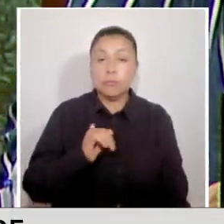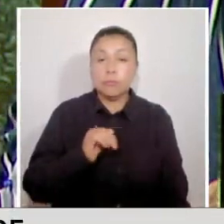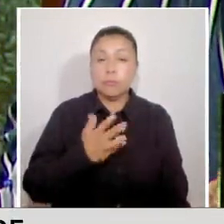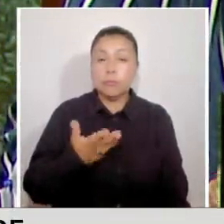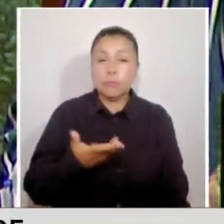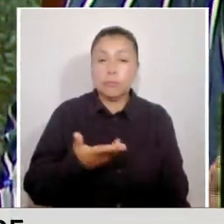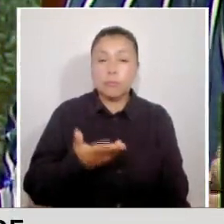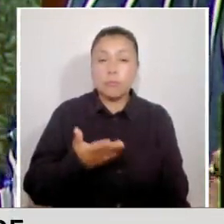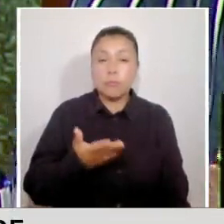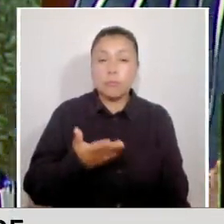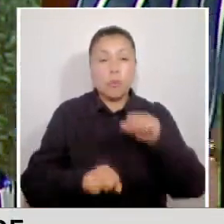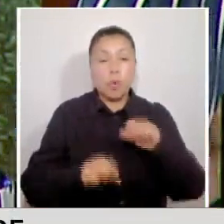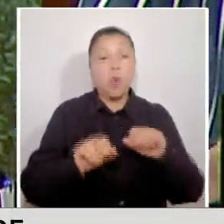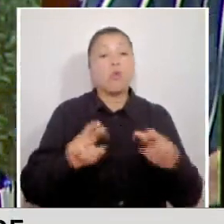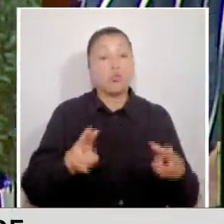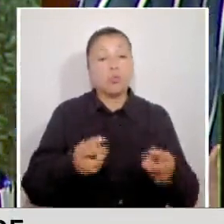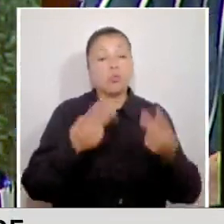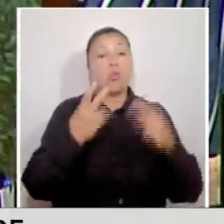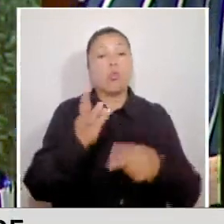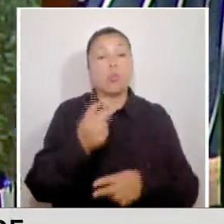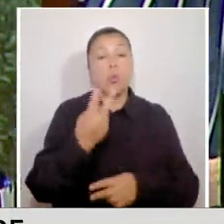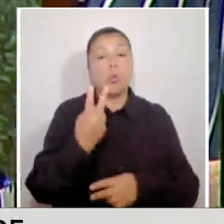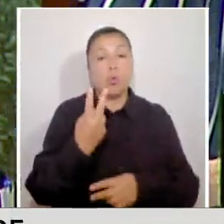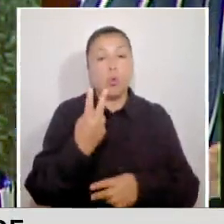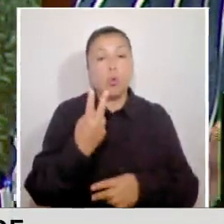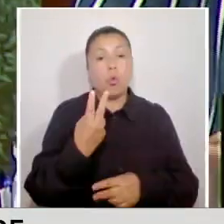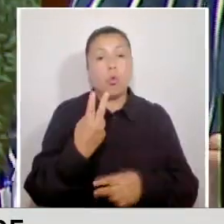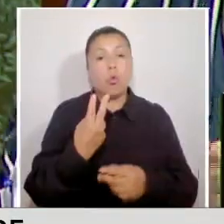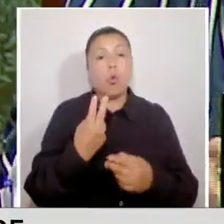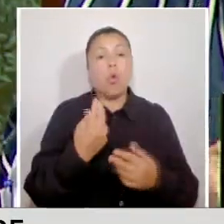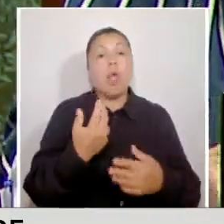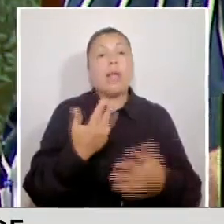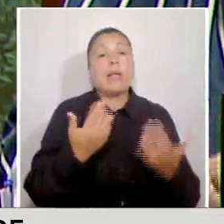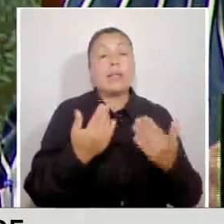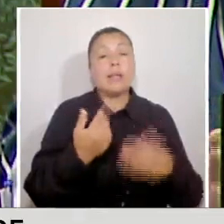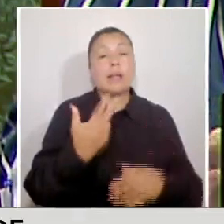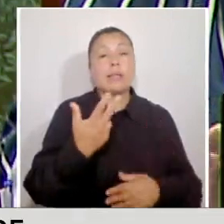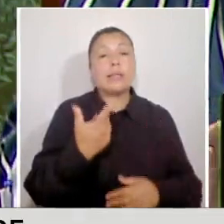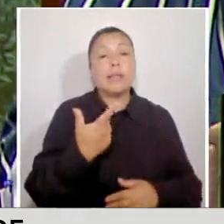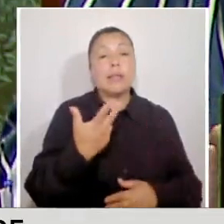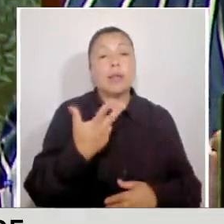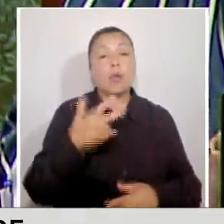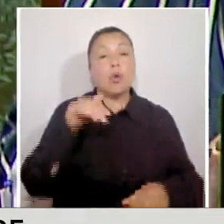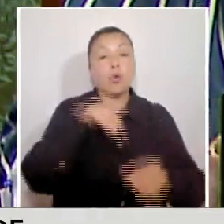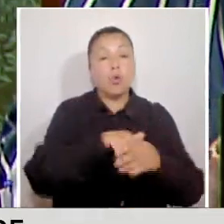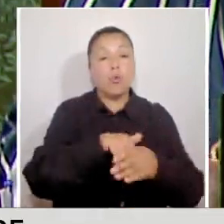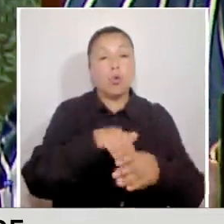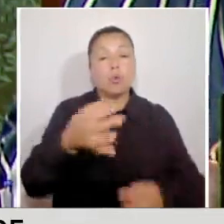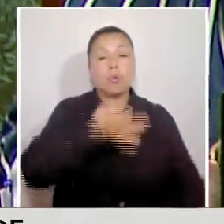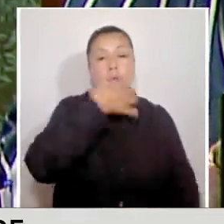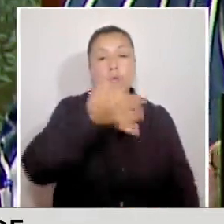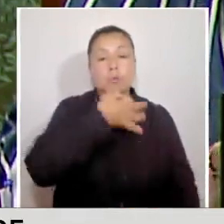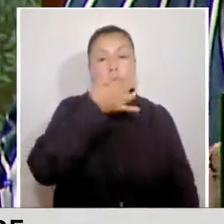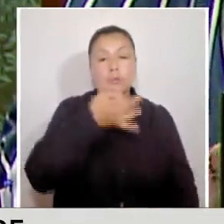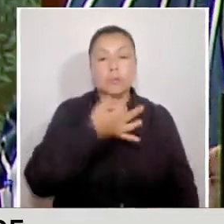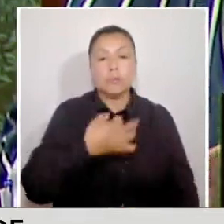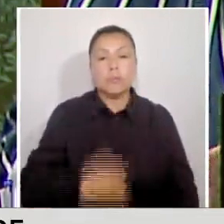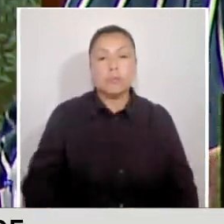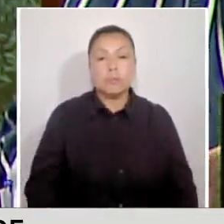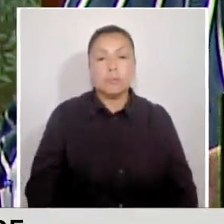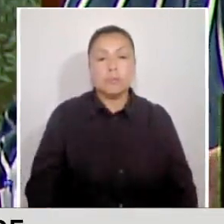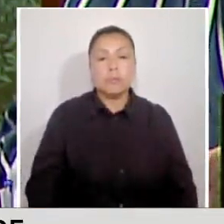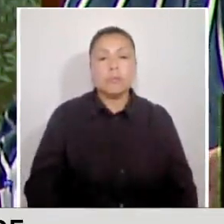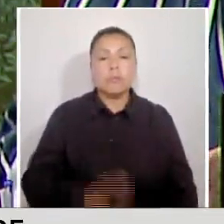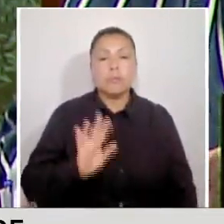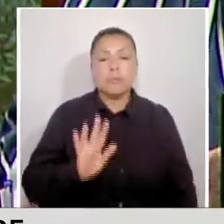aprobada con la salvedad del número dos que requiere de 78 votos le damos la palabra a